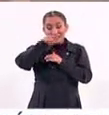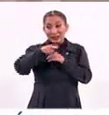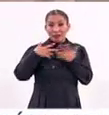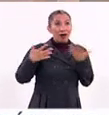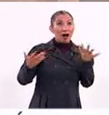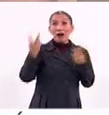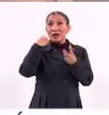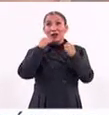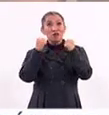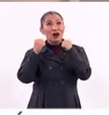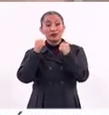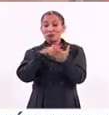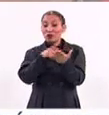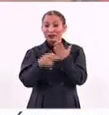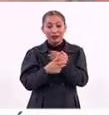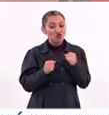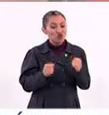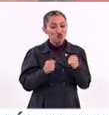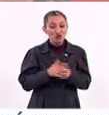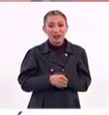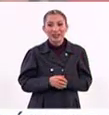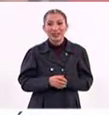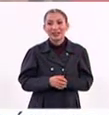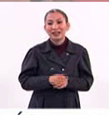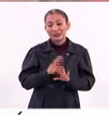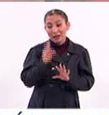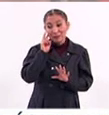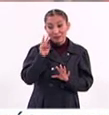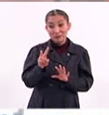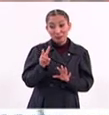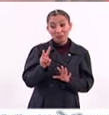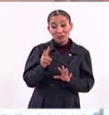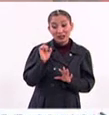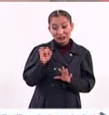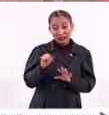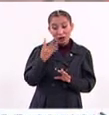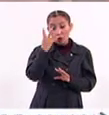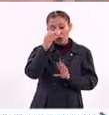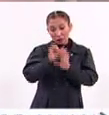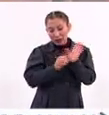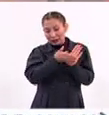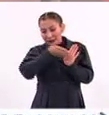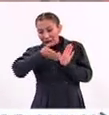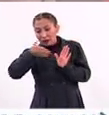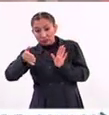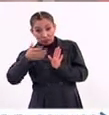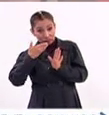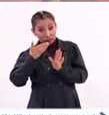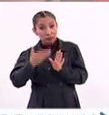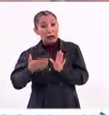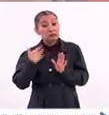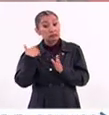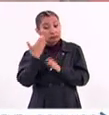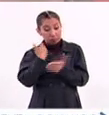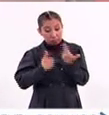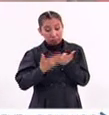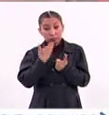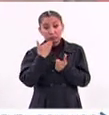2017, y dije, ahí viene fuerte este proyecto y ya veo que a 4 meses está